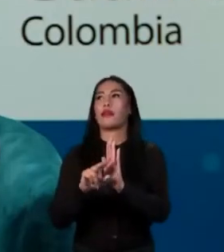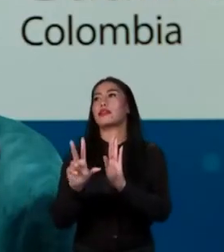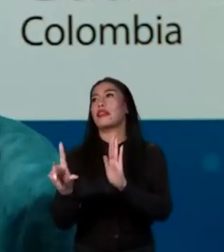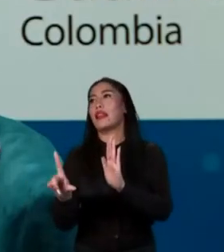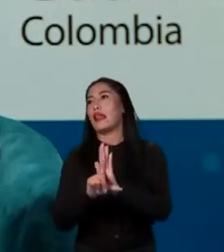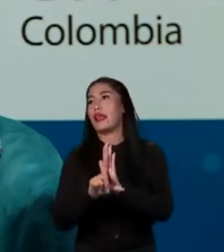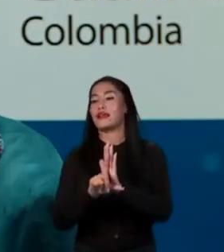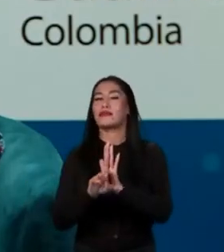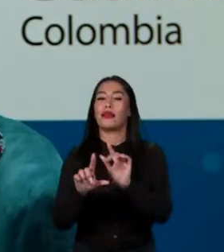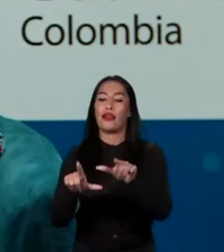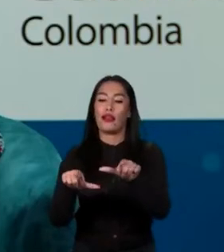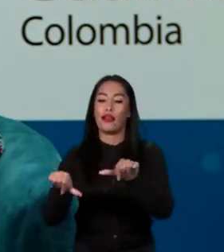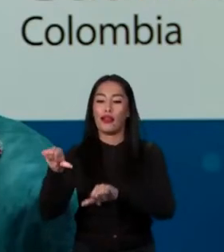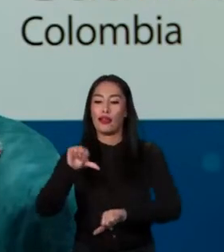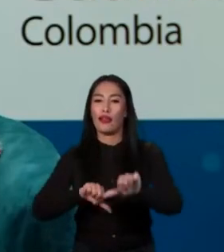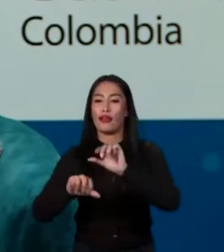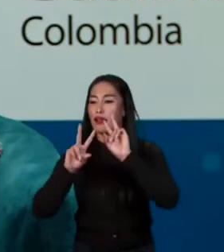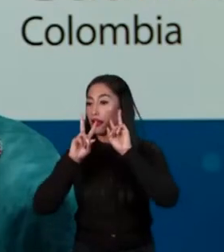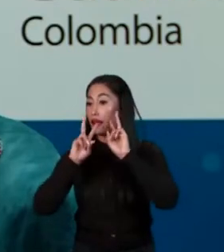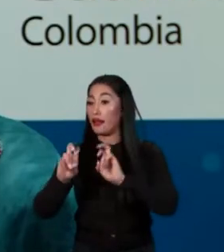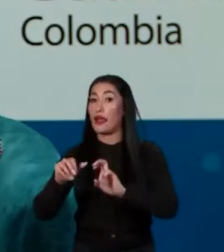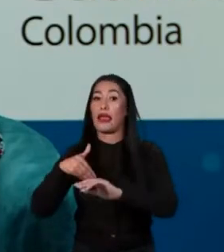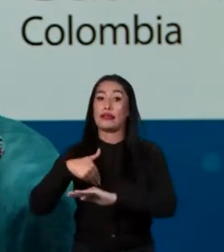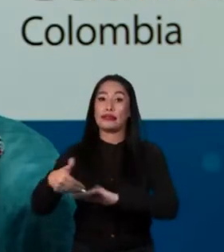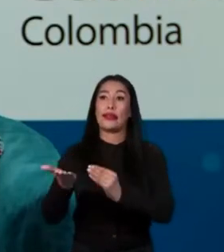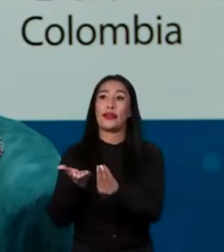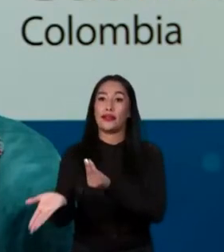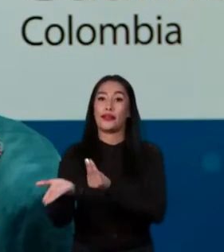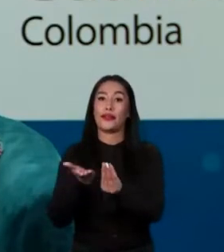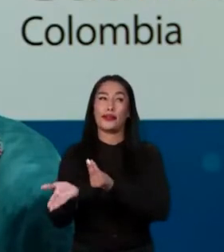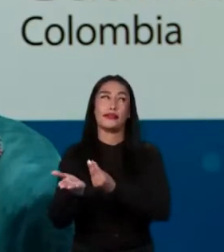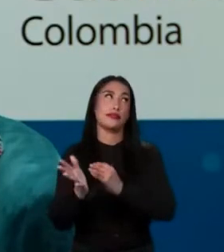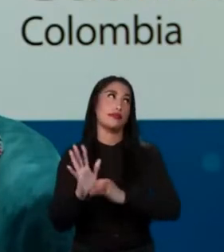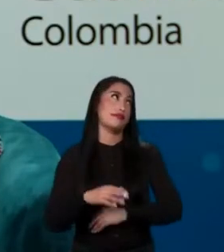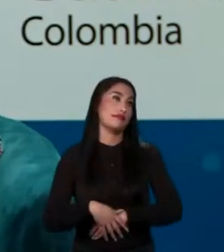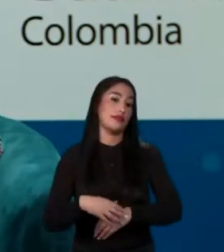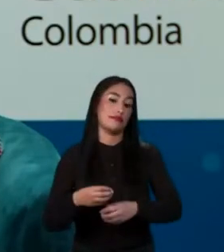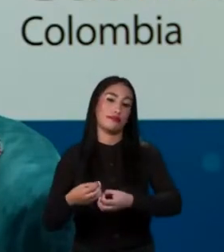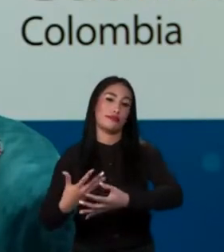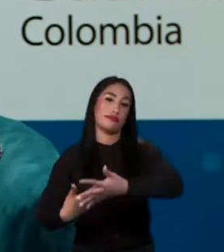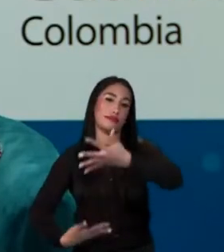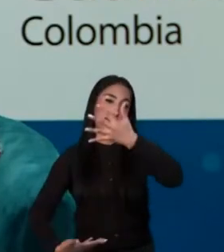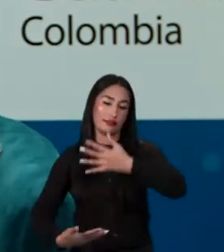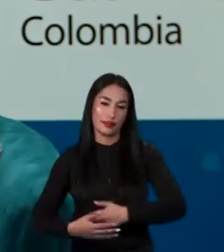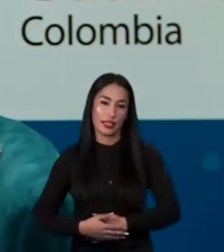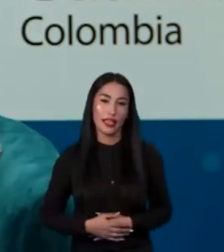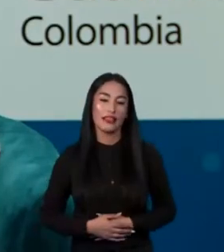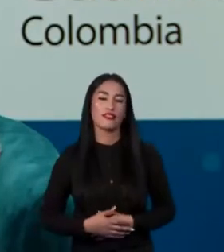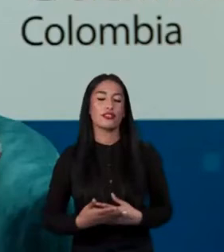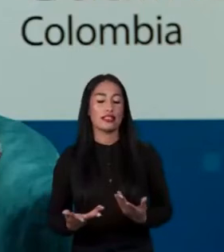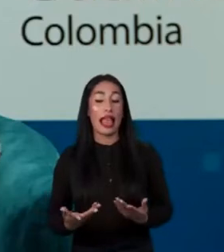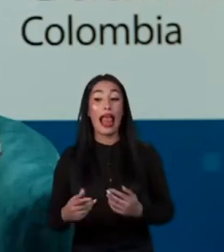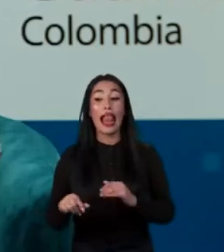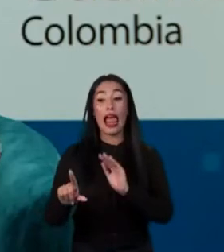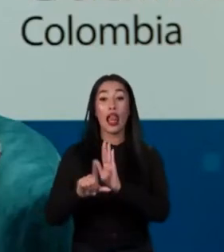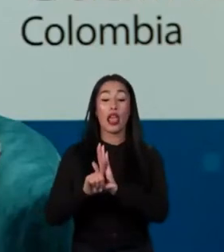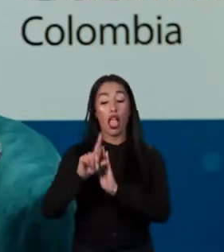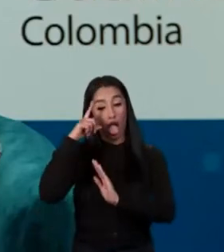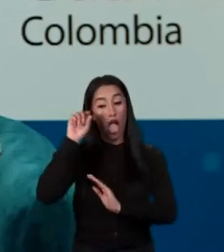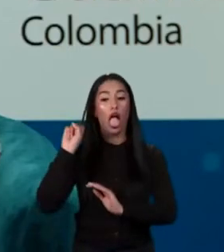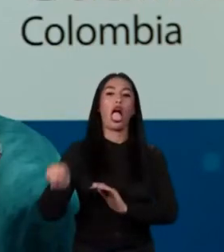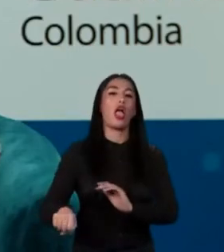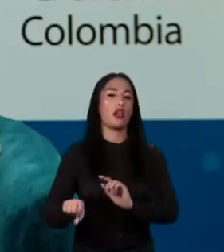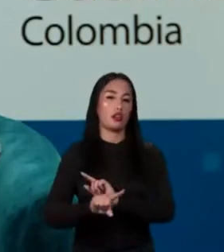entonces sin asaltar la ley haciendo lo que hay que hacer y lo correcto dentro de este